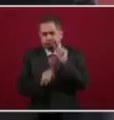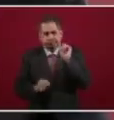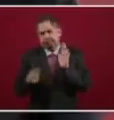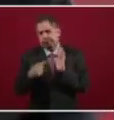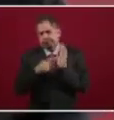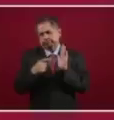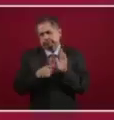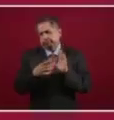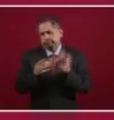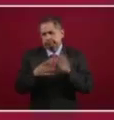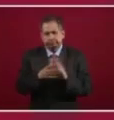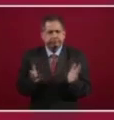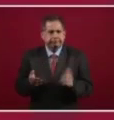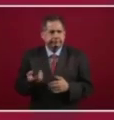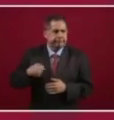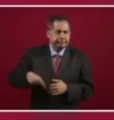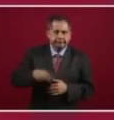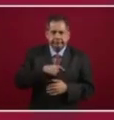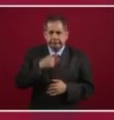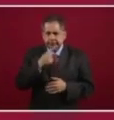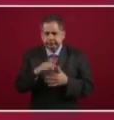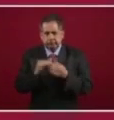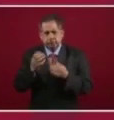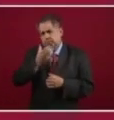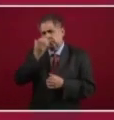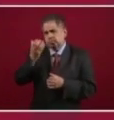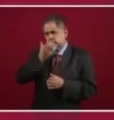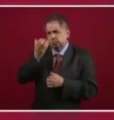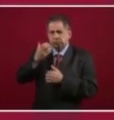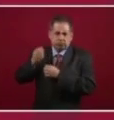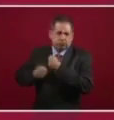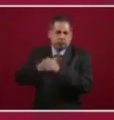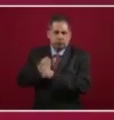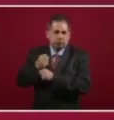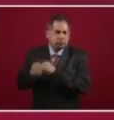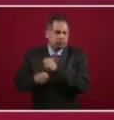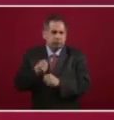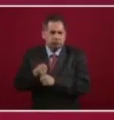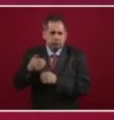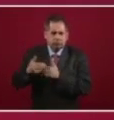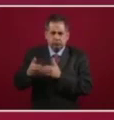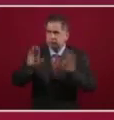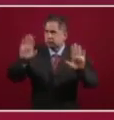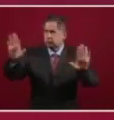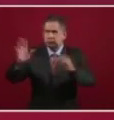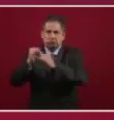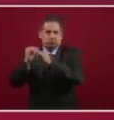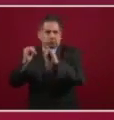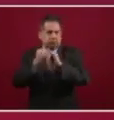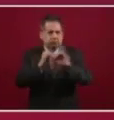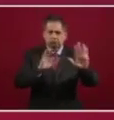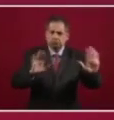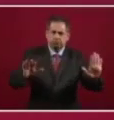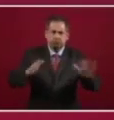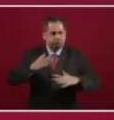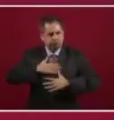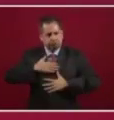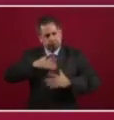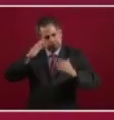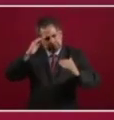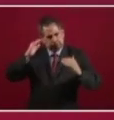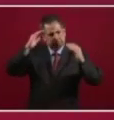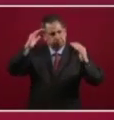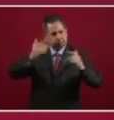con nuestra tradición de independencia y de